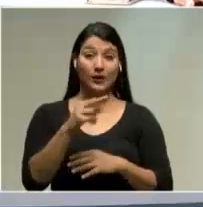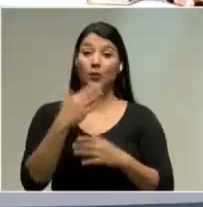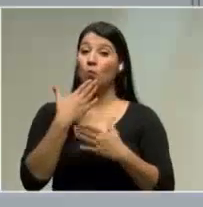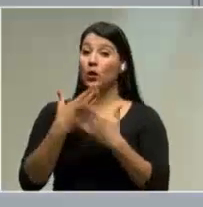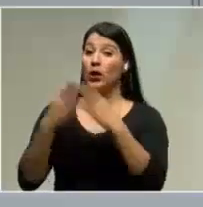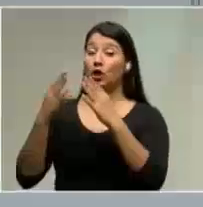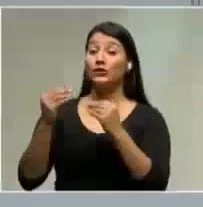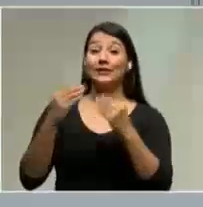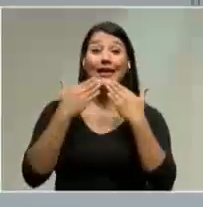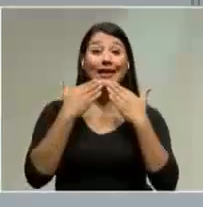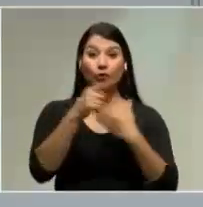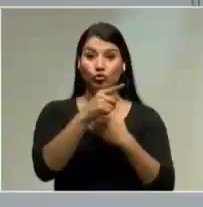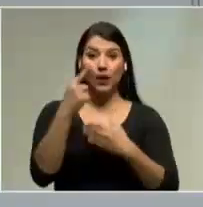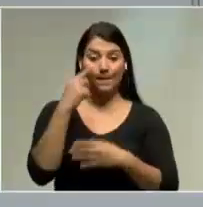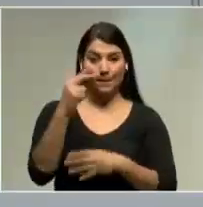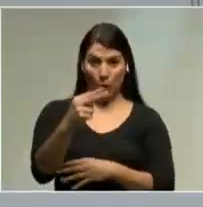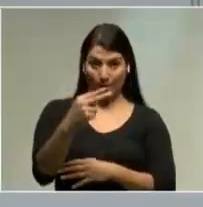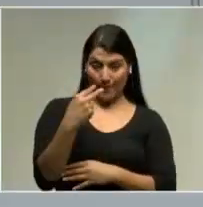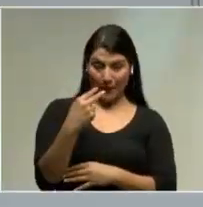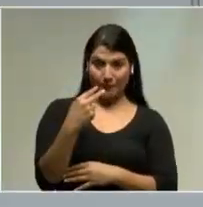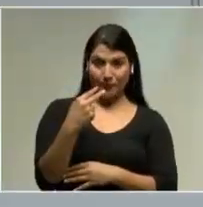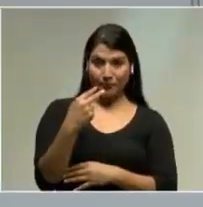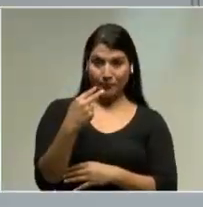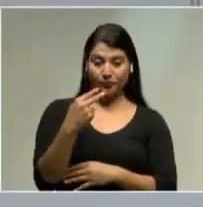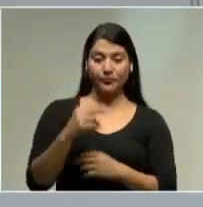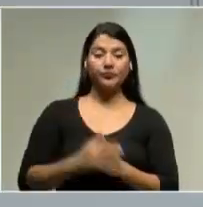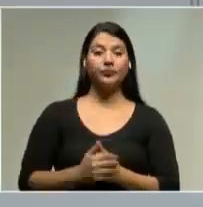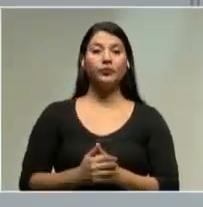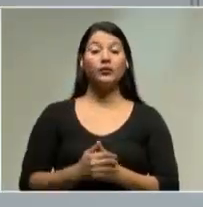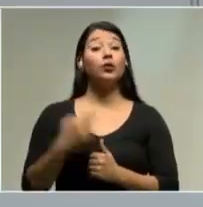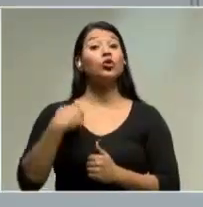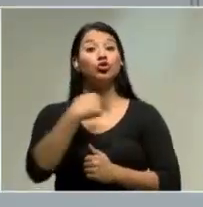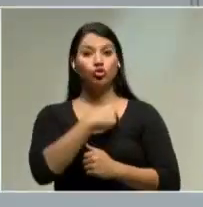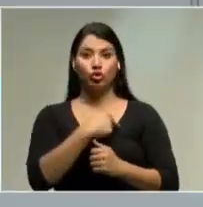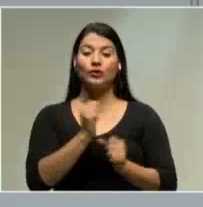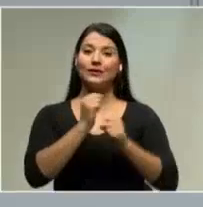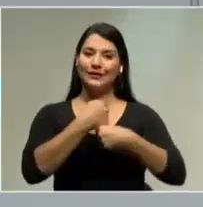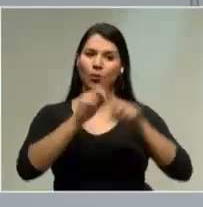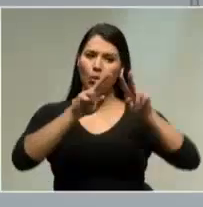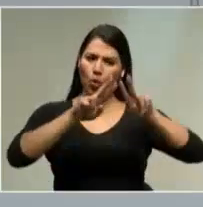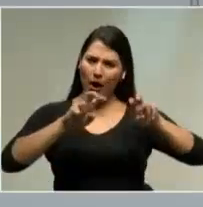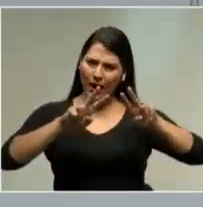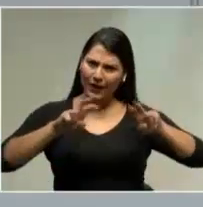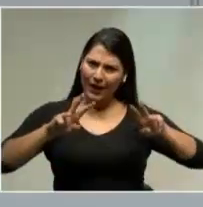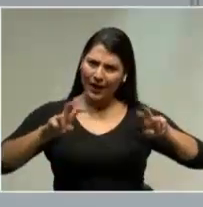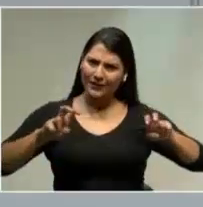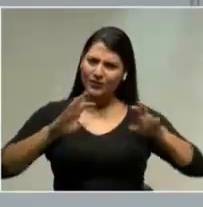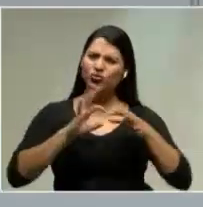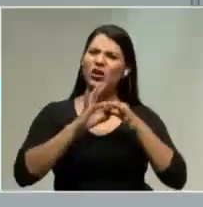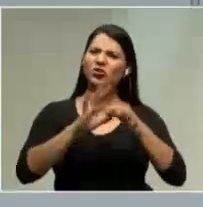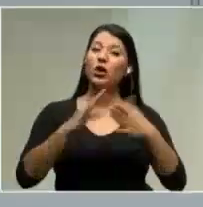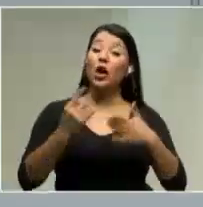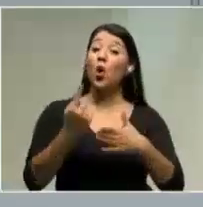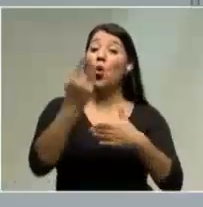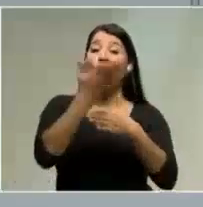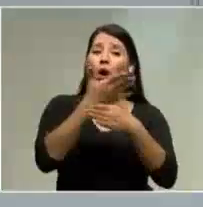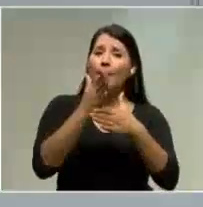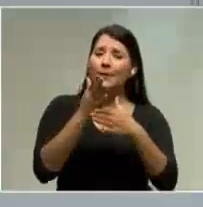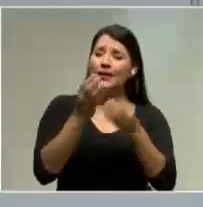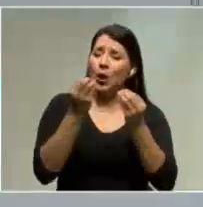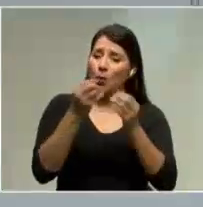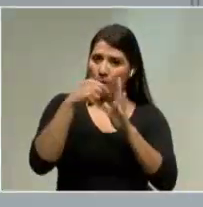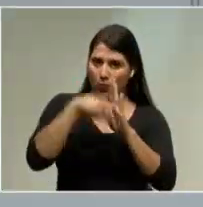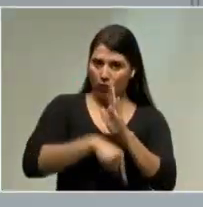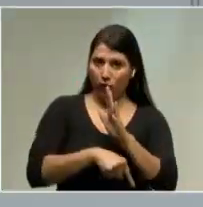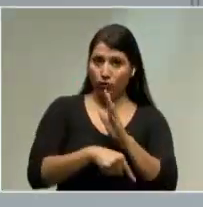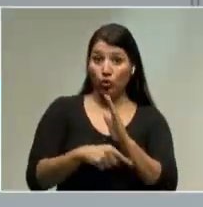gracias a ustedes por su compañía. Precisamente hicimos un análisis sobre un capítulo a profundidad, una novedad